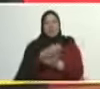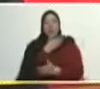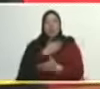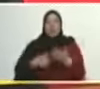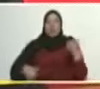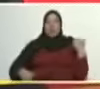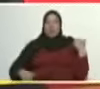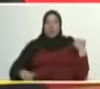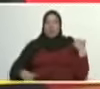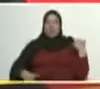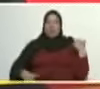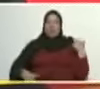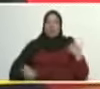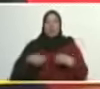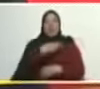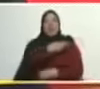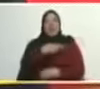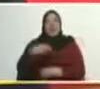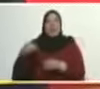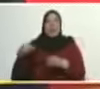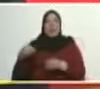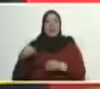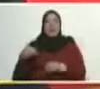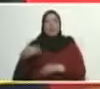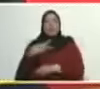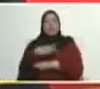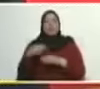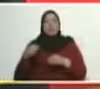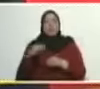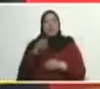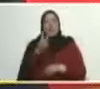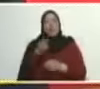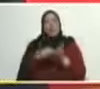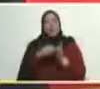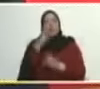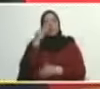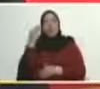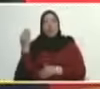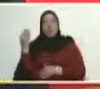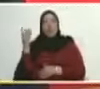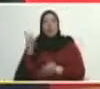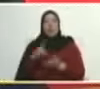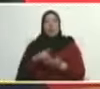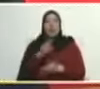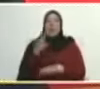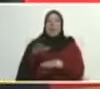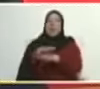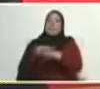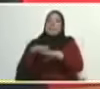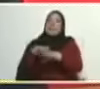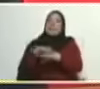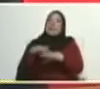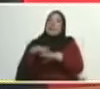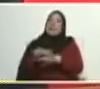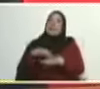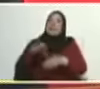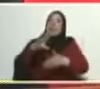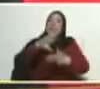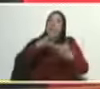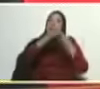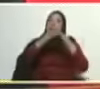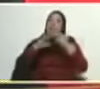República de Nicaragua. Saludamos a nuestro hermano Roosevelt Skerry, primer ministro de la Mancomunidad de